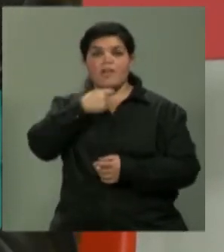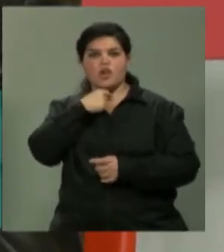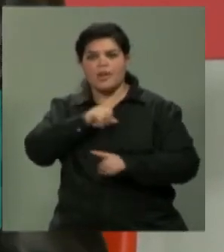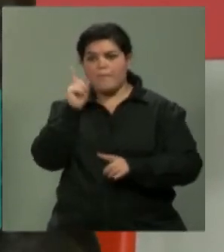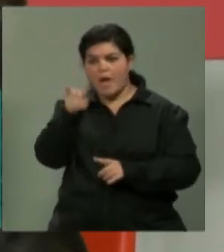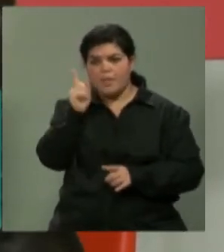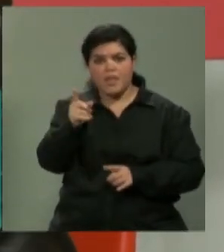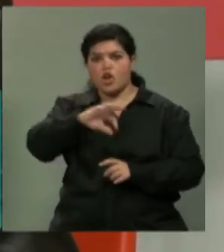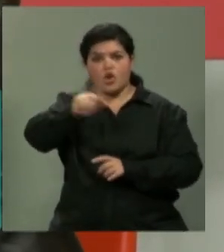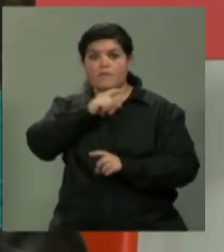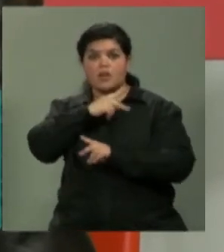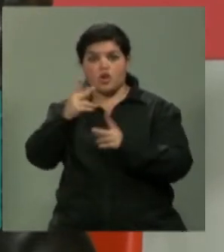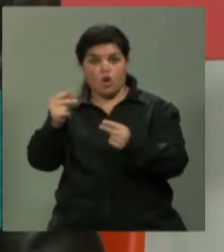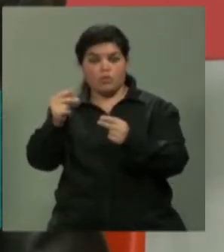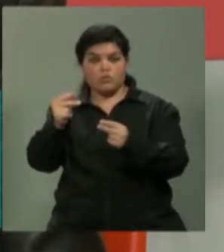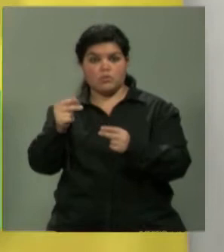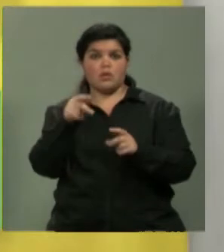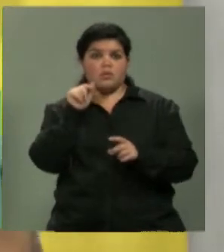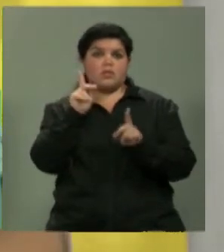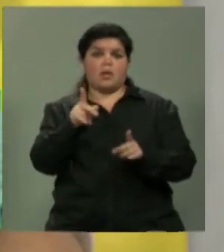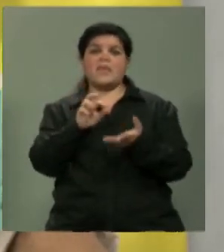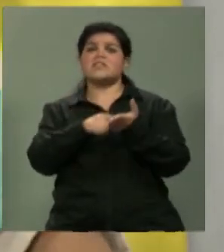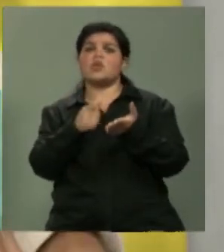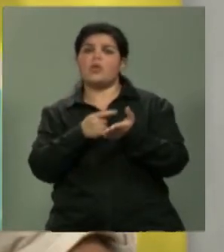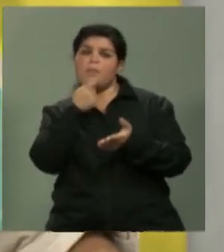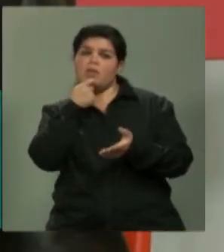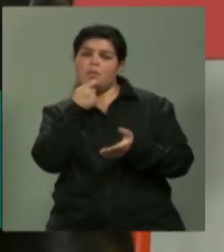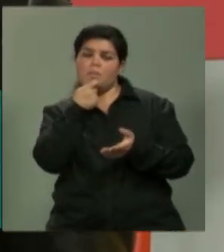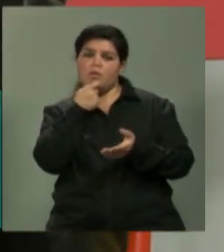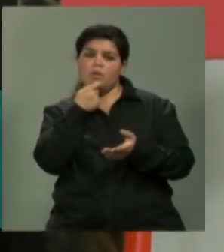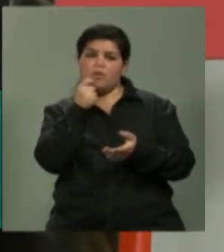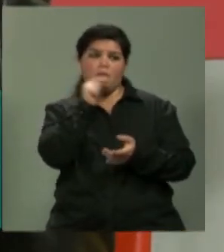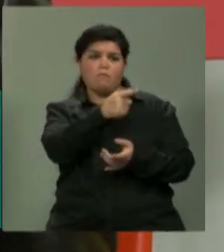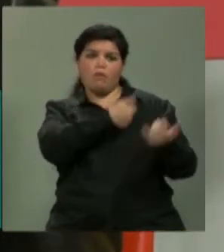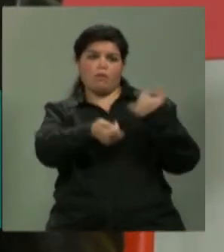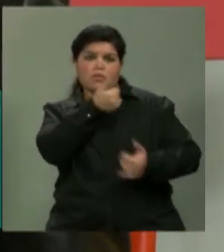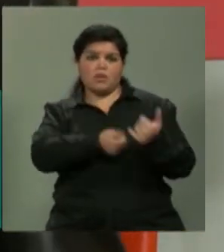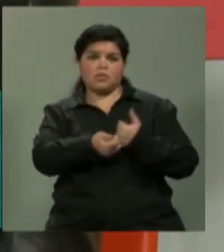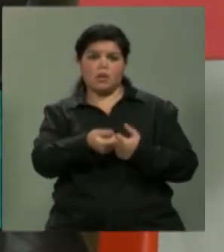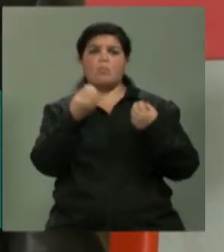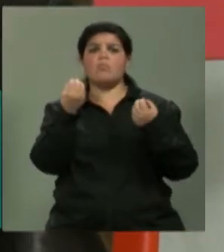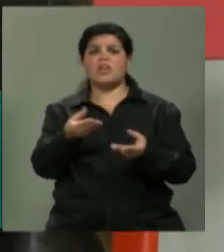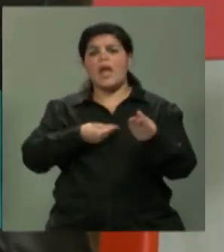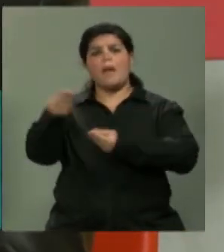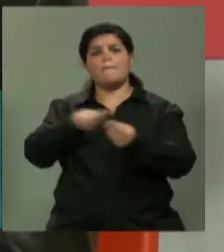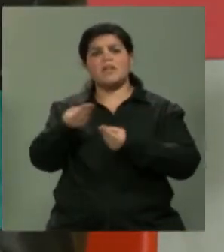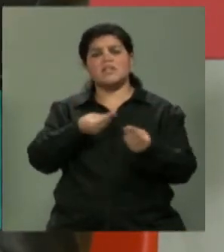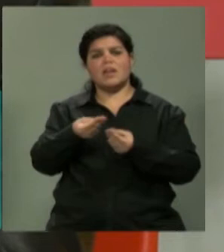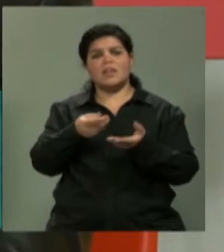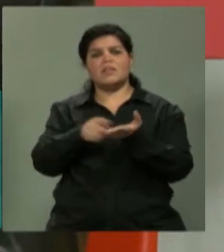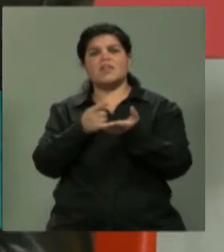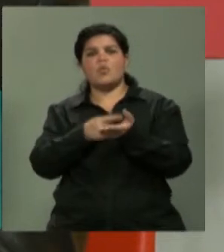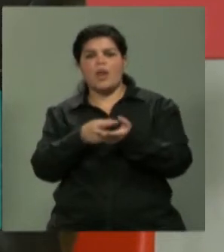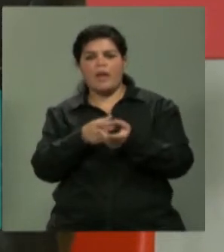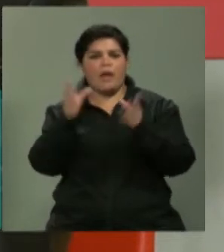caso, lo de los celulares. Yo te decía, vos ponías el ejemplo de si alguien viene y te roba un celular. ¿Por qué las empresas de celulares no desactivan